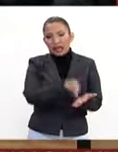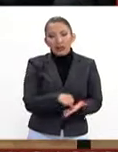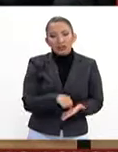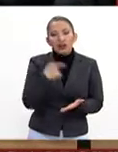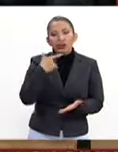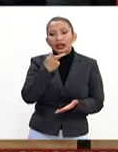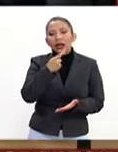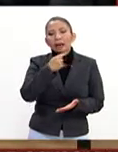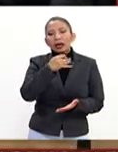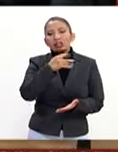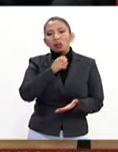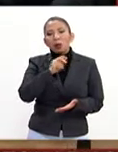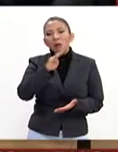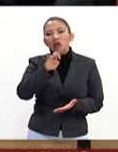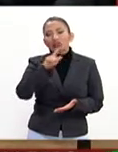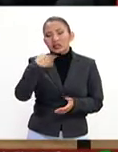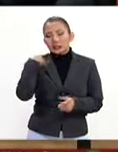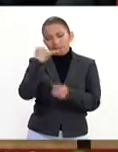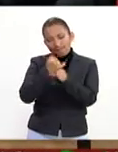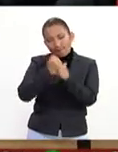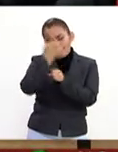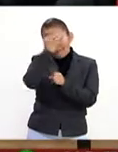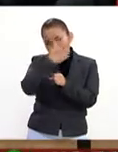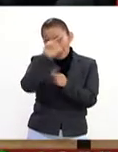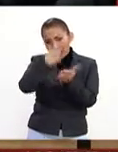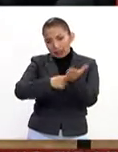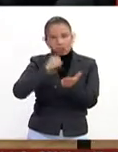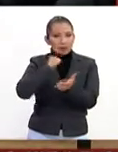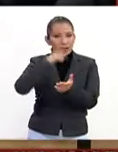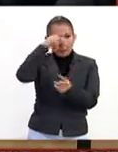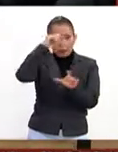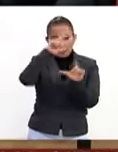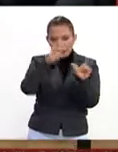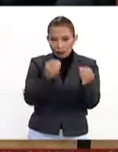Gilberto Bosques de Estudios Internacionales del Senado de la República. Gracias y muy buenos días.